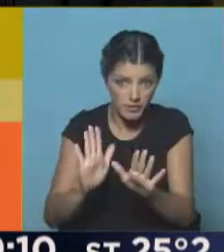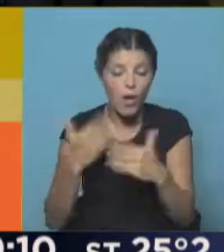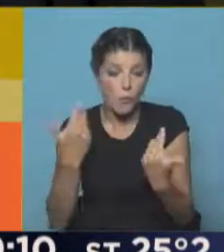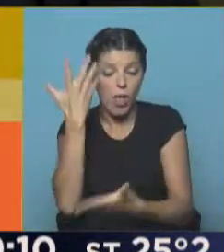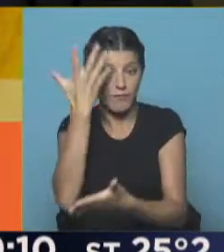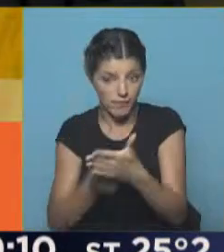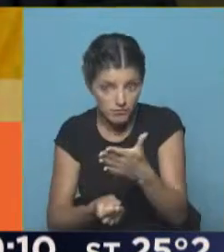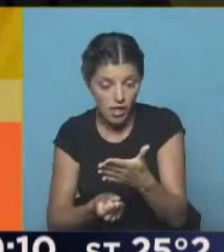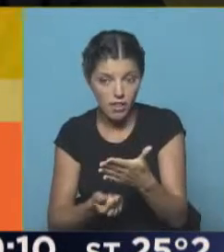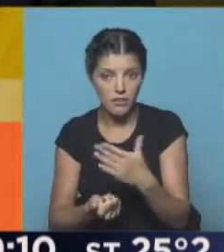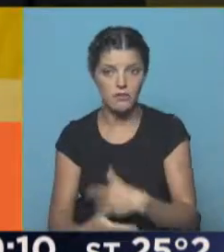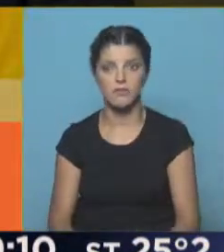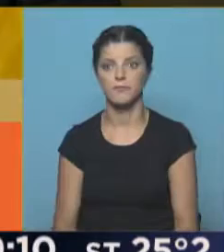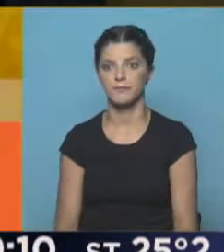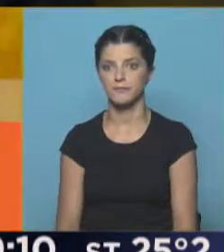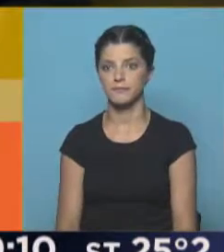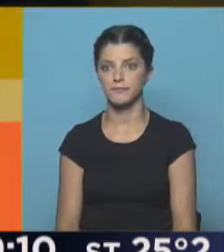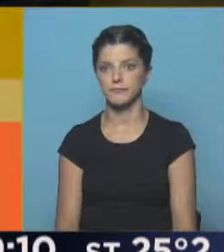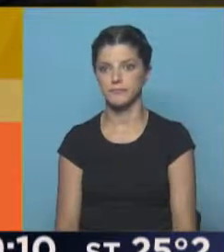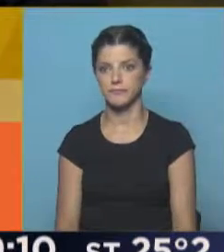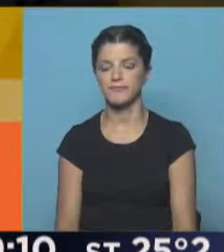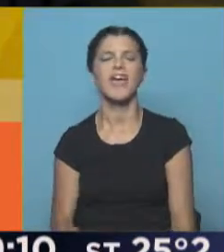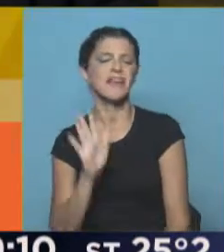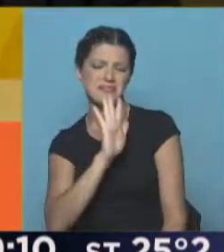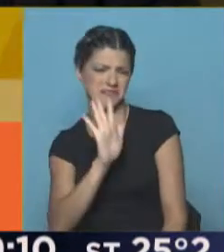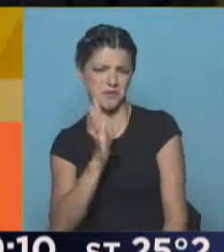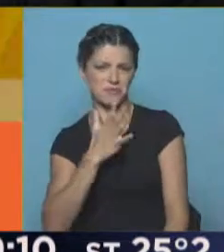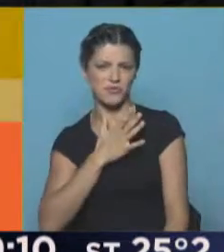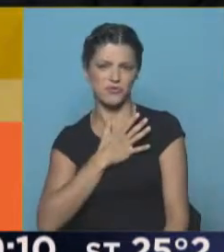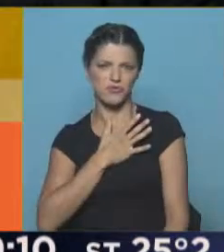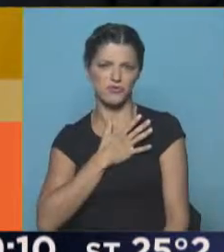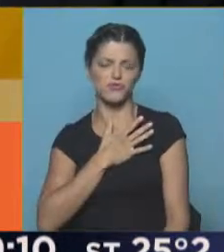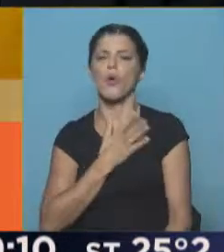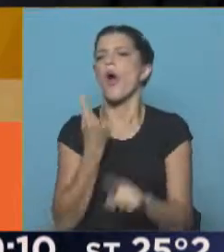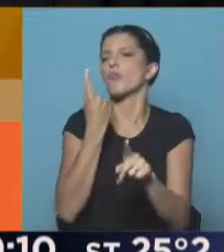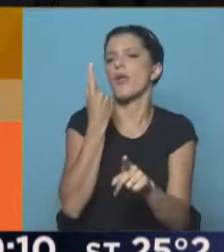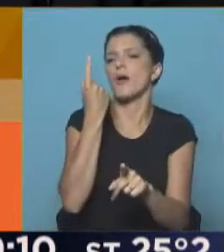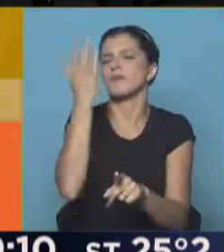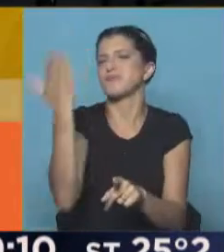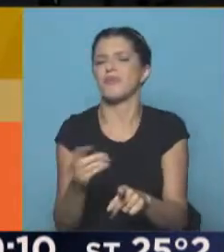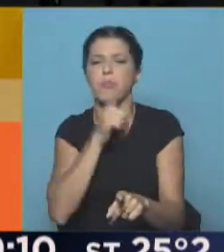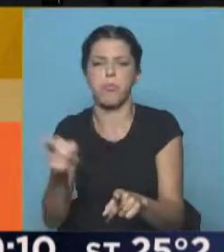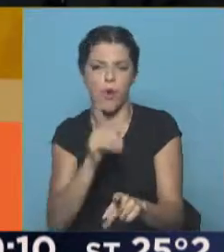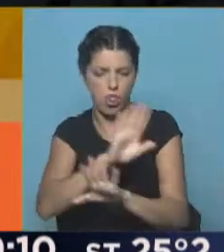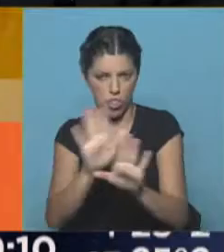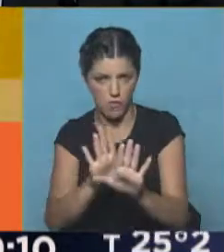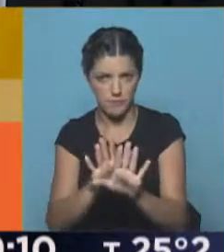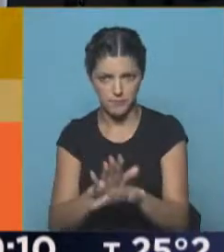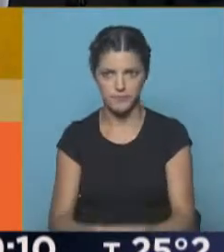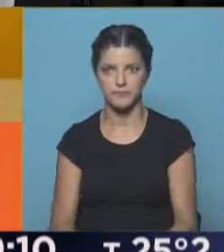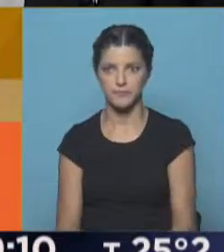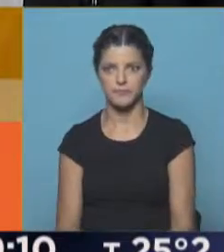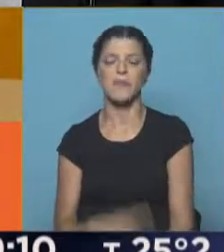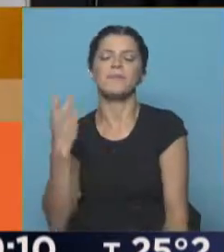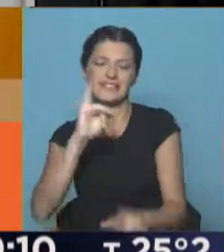estuvo muy sereno usted, Mario Negri, en un momento se enojó. No, pues yo no agravio personalmente, en algún momento sí, bueno, acá hay pasión,